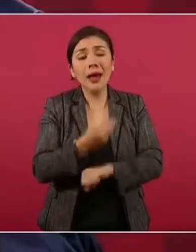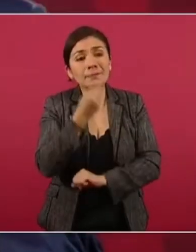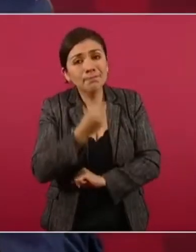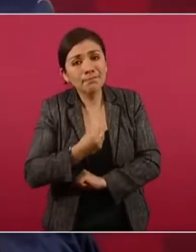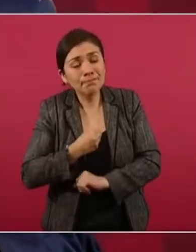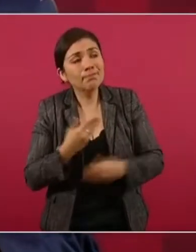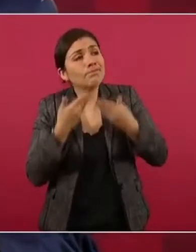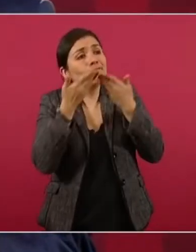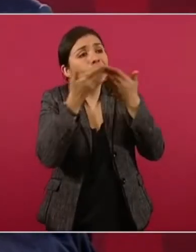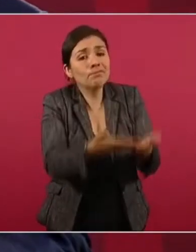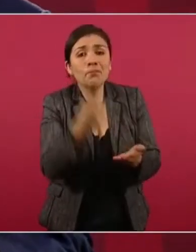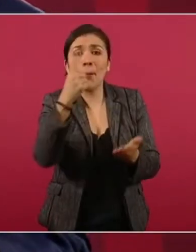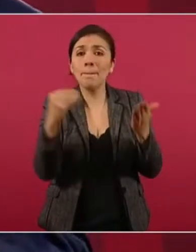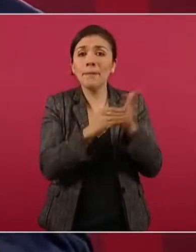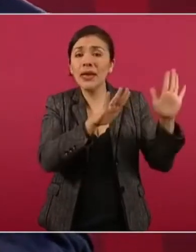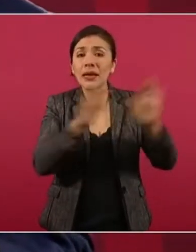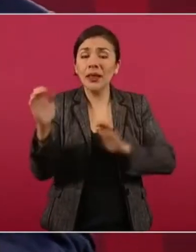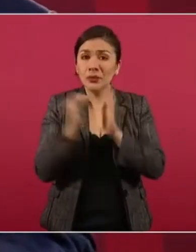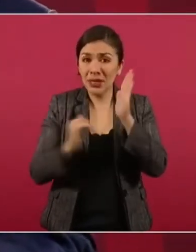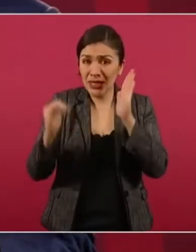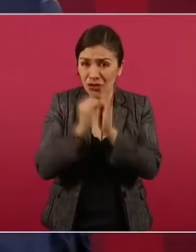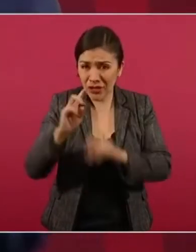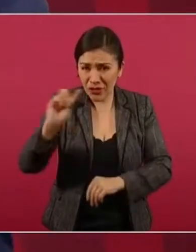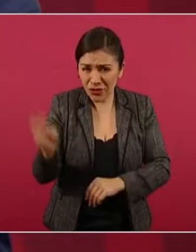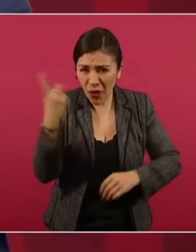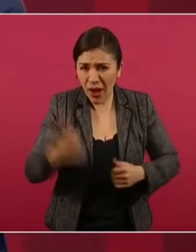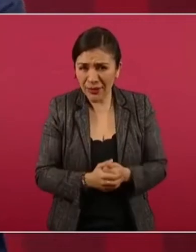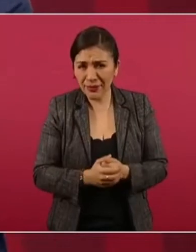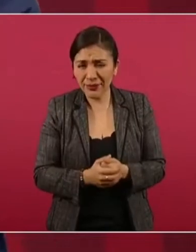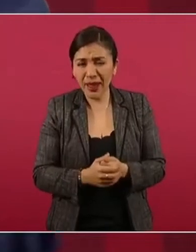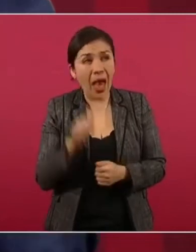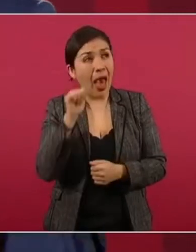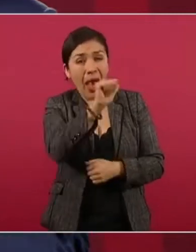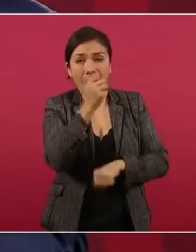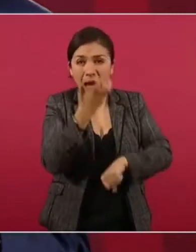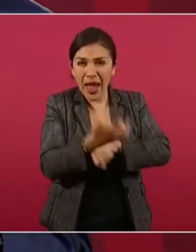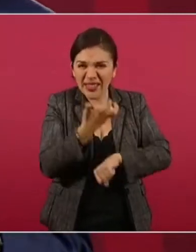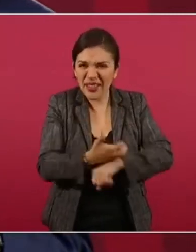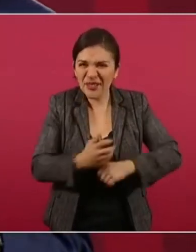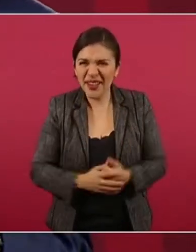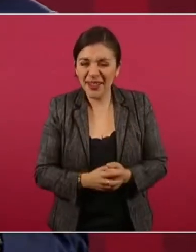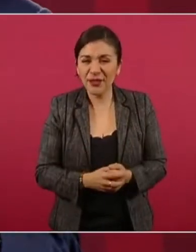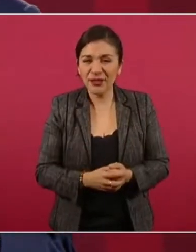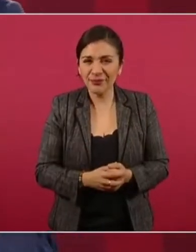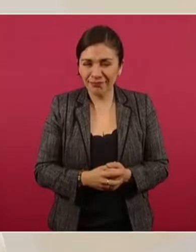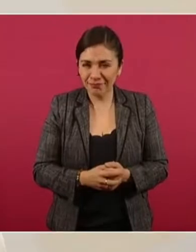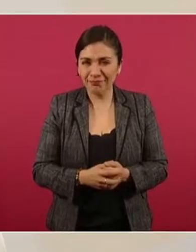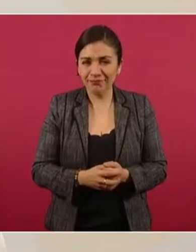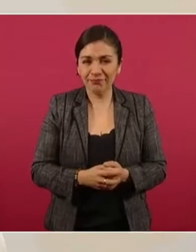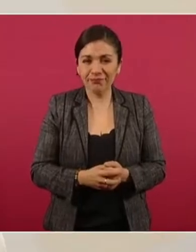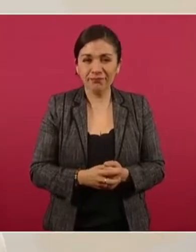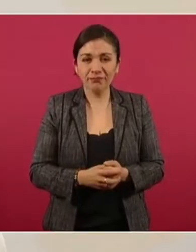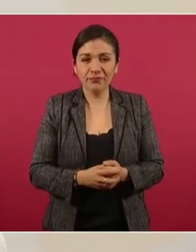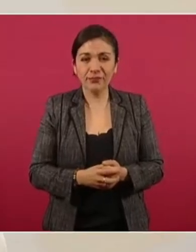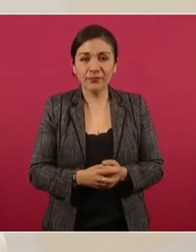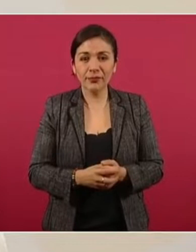entregarles 1.500 millones de dólares a los estadounidenses, al gobierno de Estados Unidos,